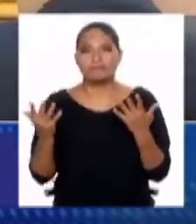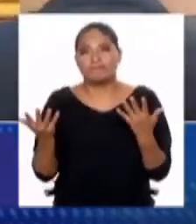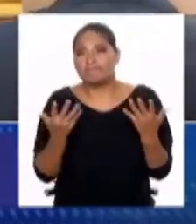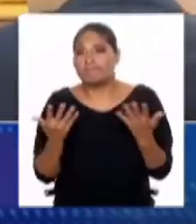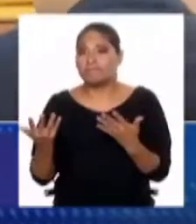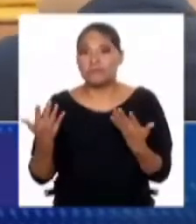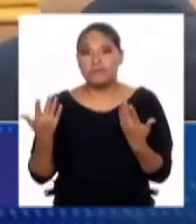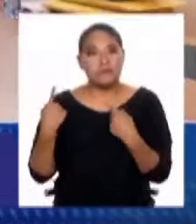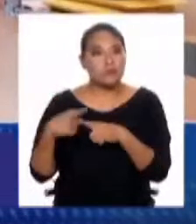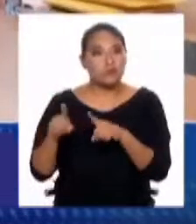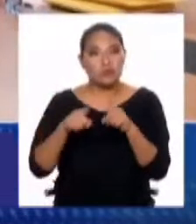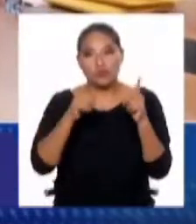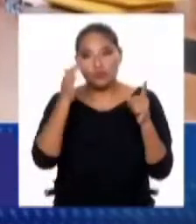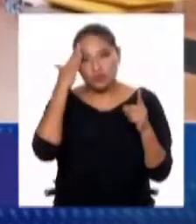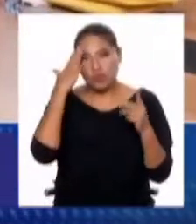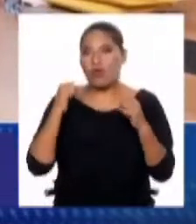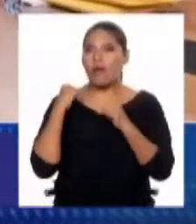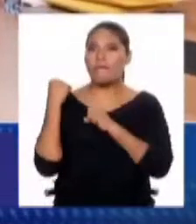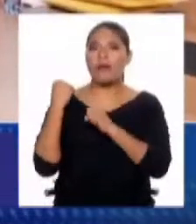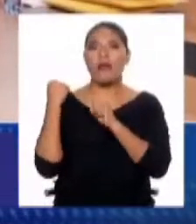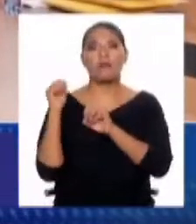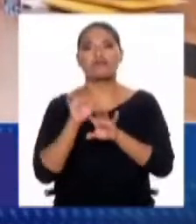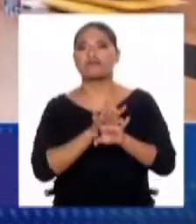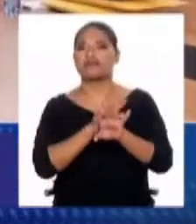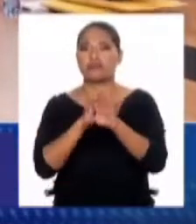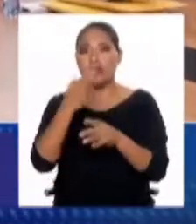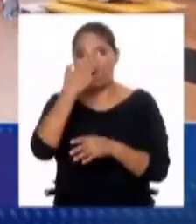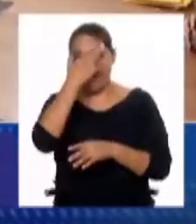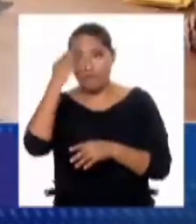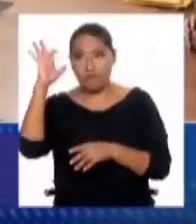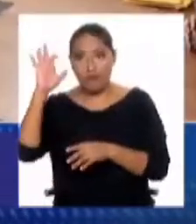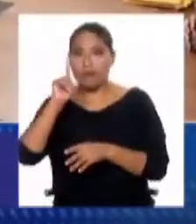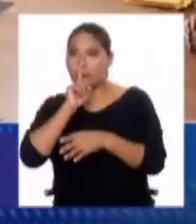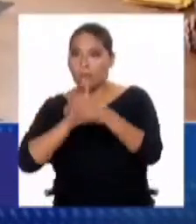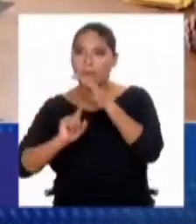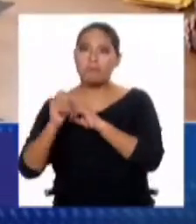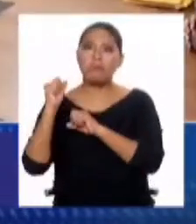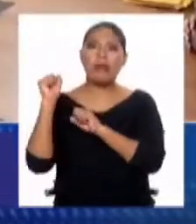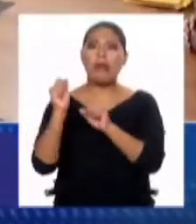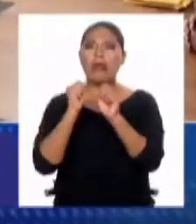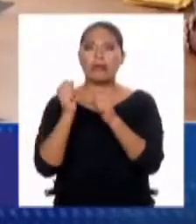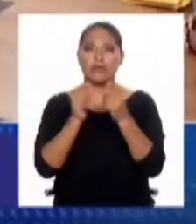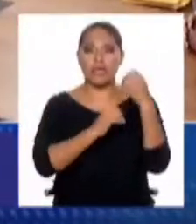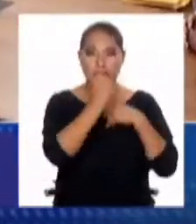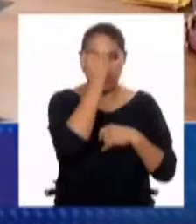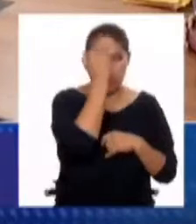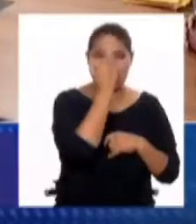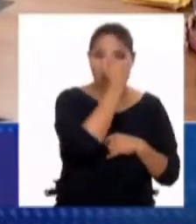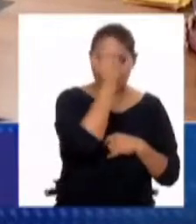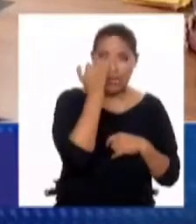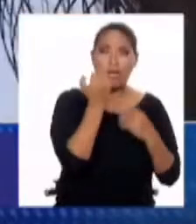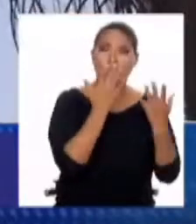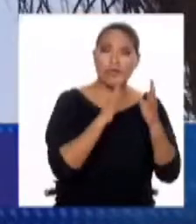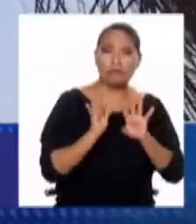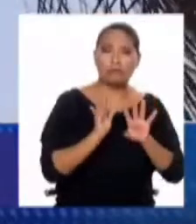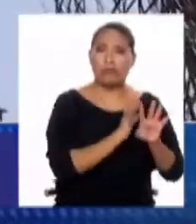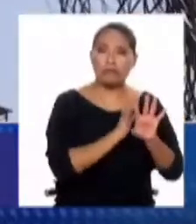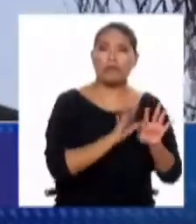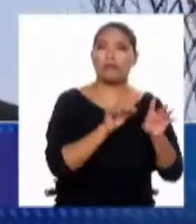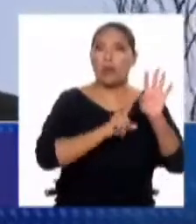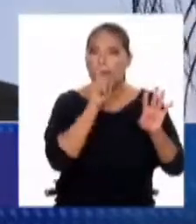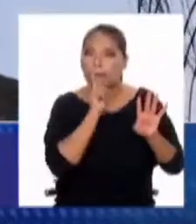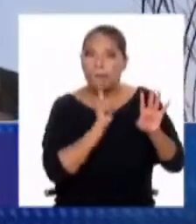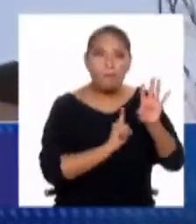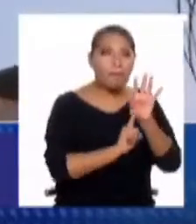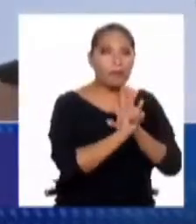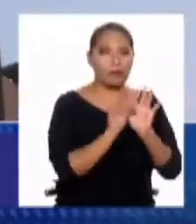Y eso pasa en todas las protestas en el mundo, en Francia, pasa cada rato, ¿cierto? En Italia, y nadie dice que